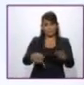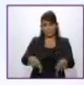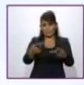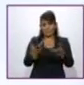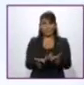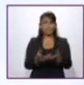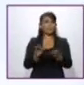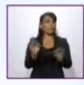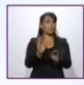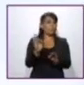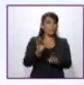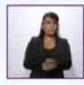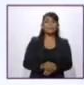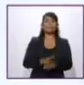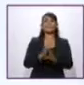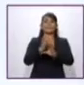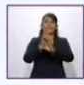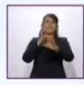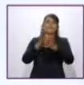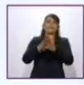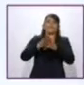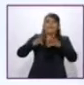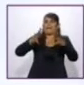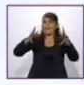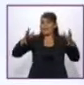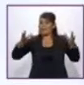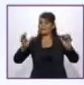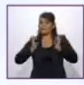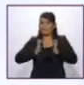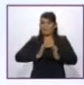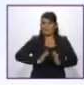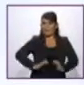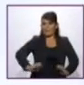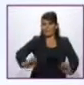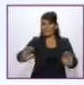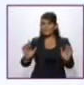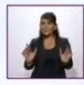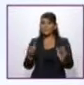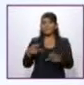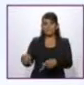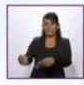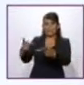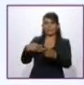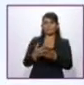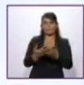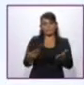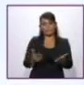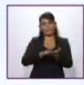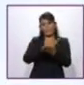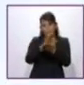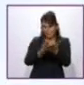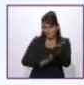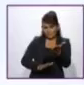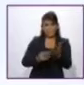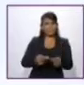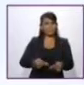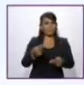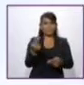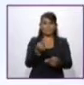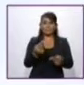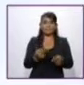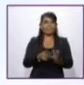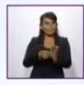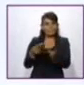las Suburbans y camionetas de lujo de mi gobierno, porque lo que necesitamos es reactivar la